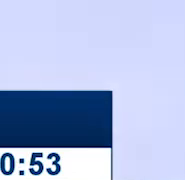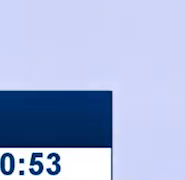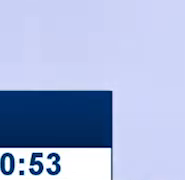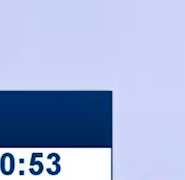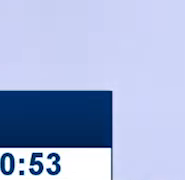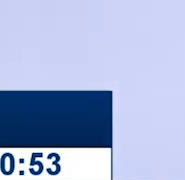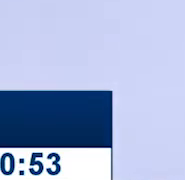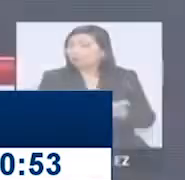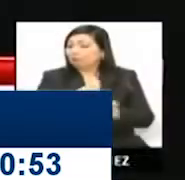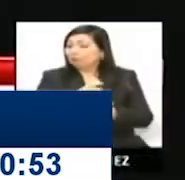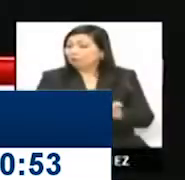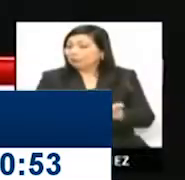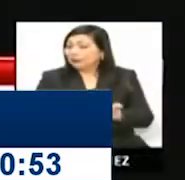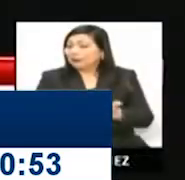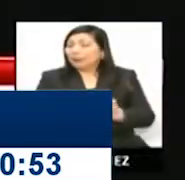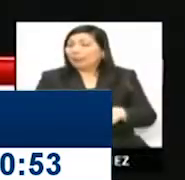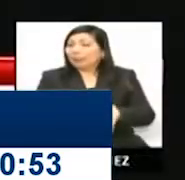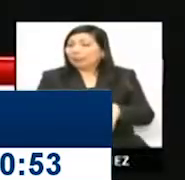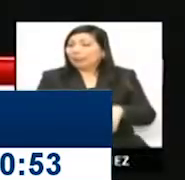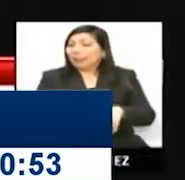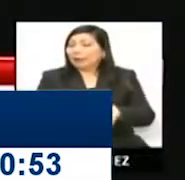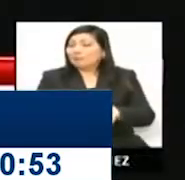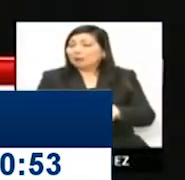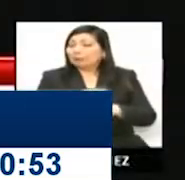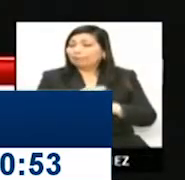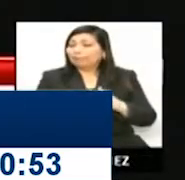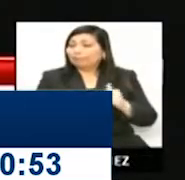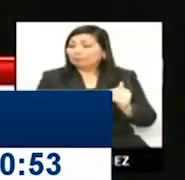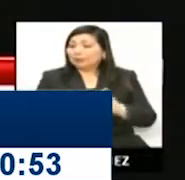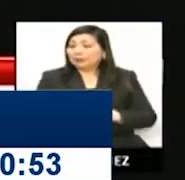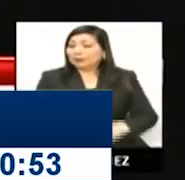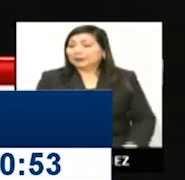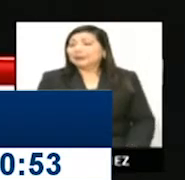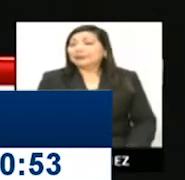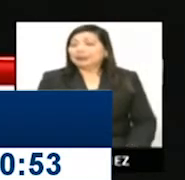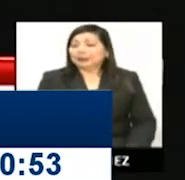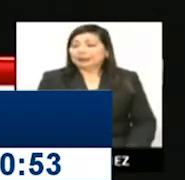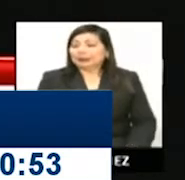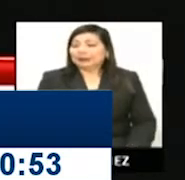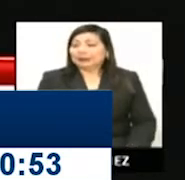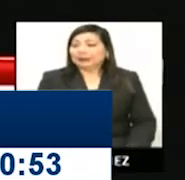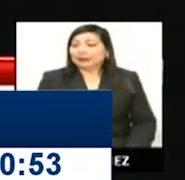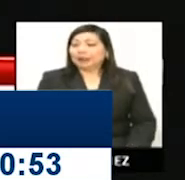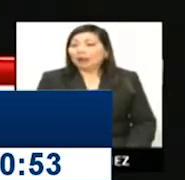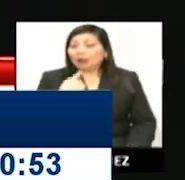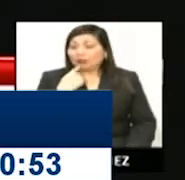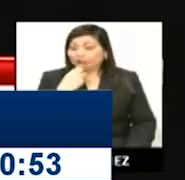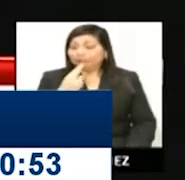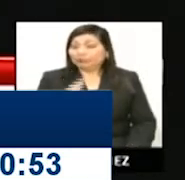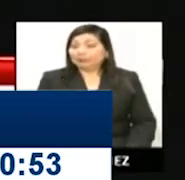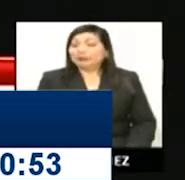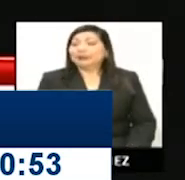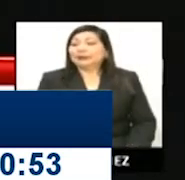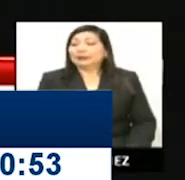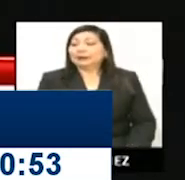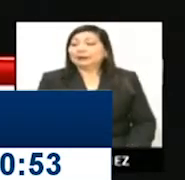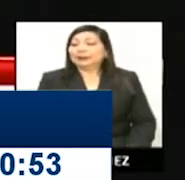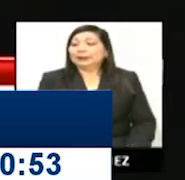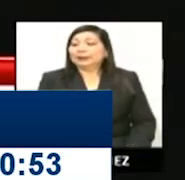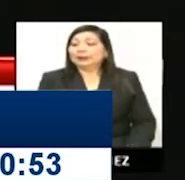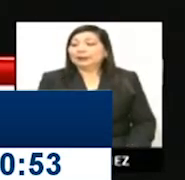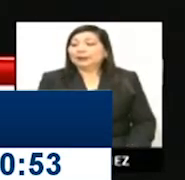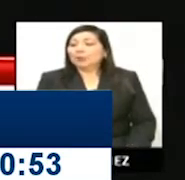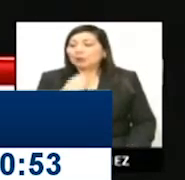ya en el caso del proyecto de este centro de convenciones de Lima. Vamos a escuchar entonces parte de